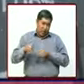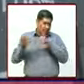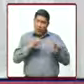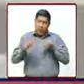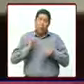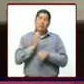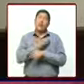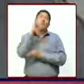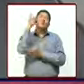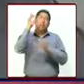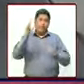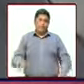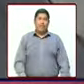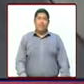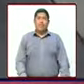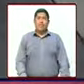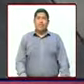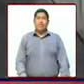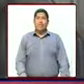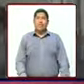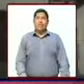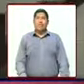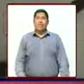realizarán en nuestro país.